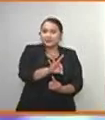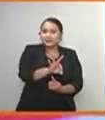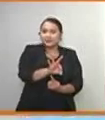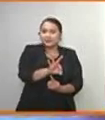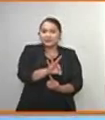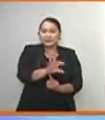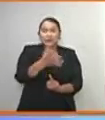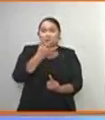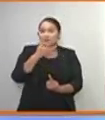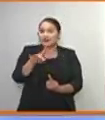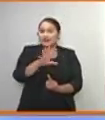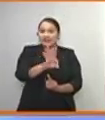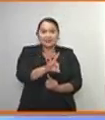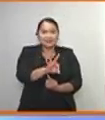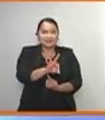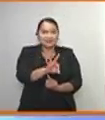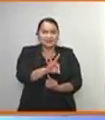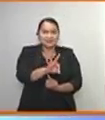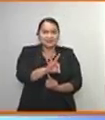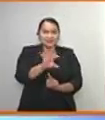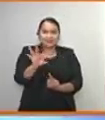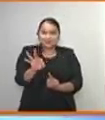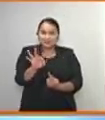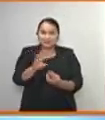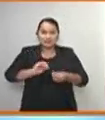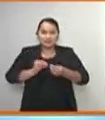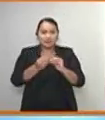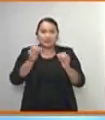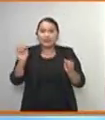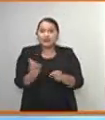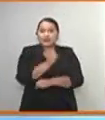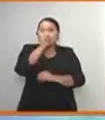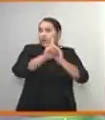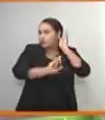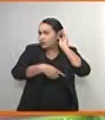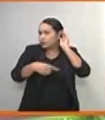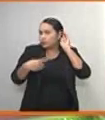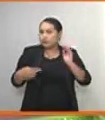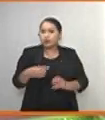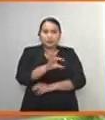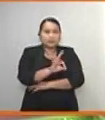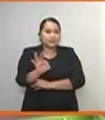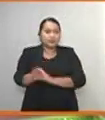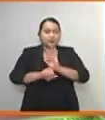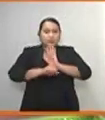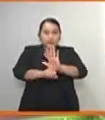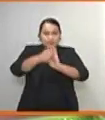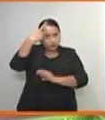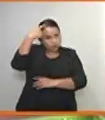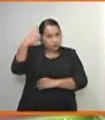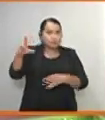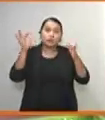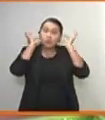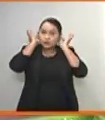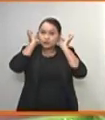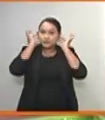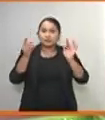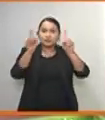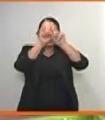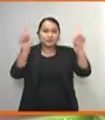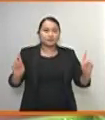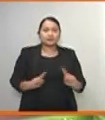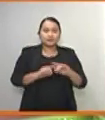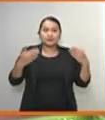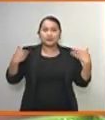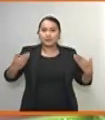Segundo dígito, suerte. Porque este es el 9. El número ganador para la diaria es el 99 con su símbolo de sueños, aretes. En el cuadro del cuerpo